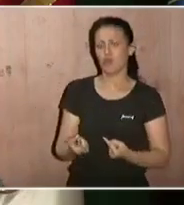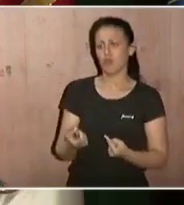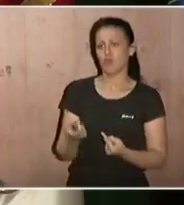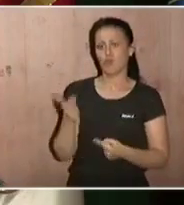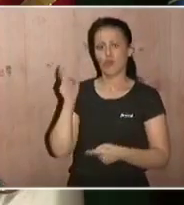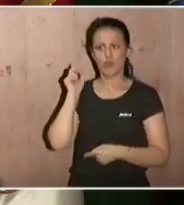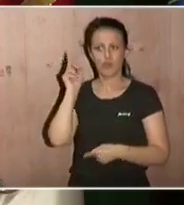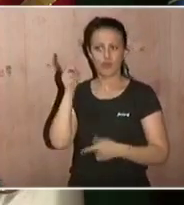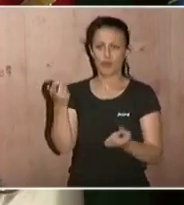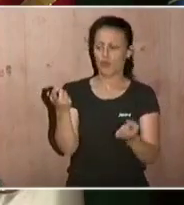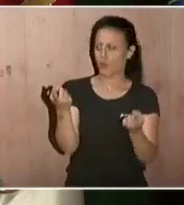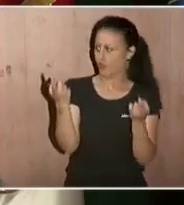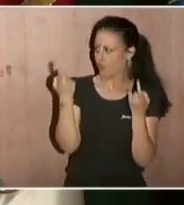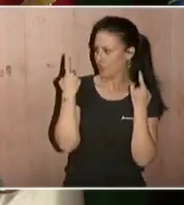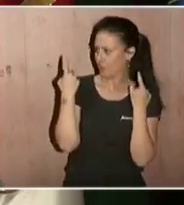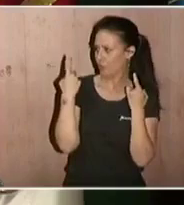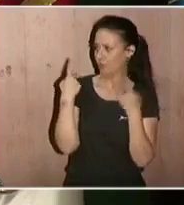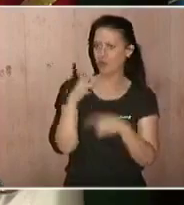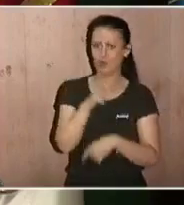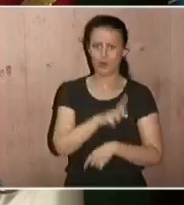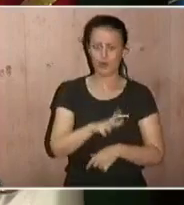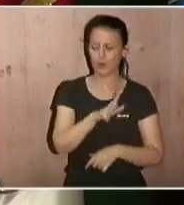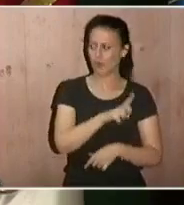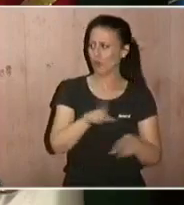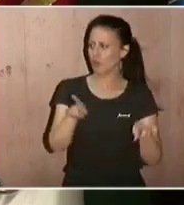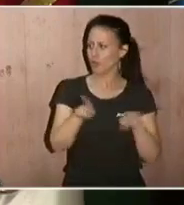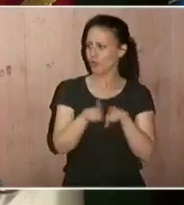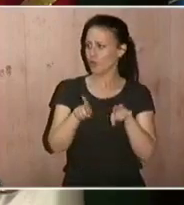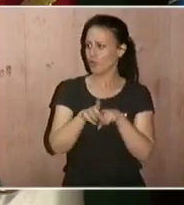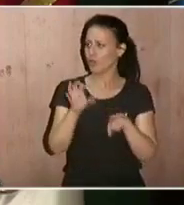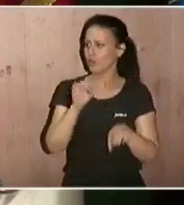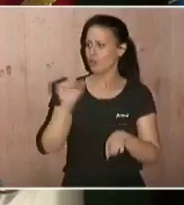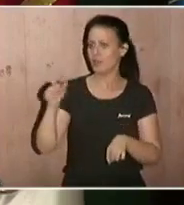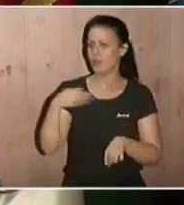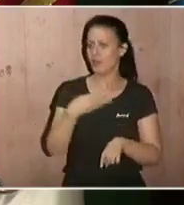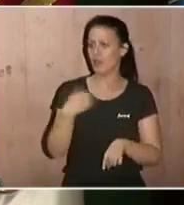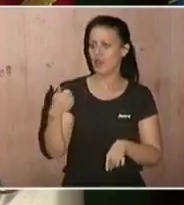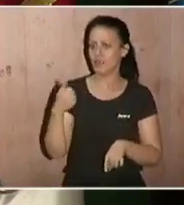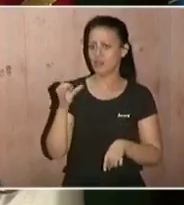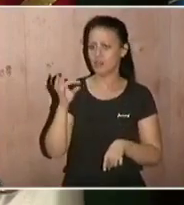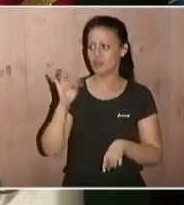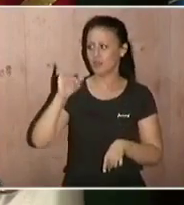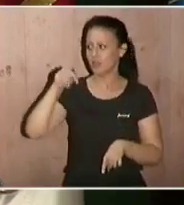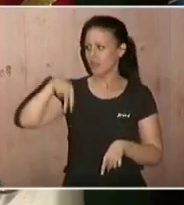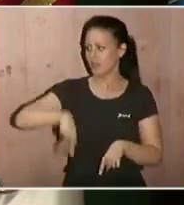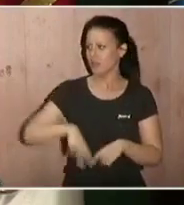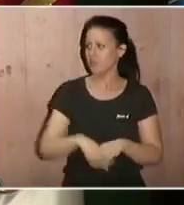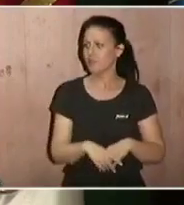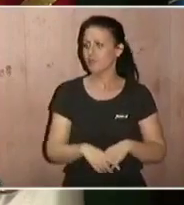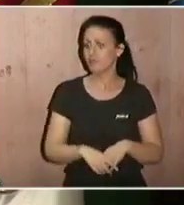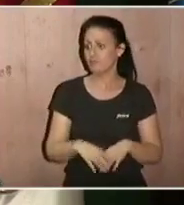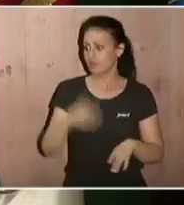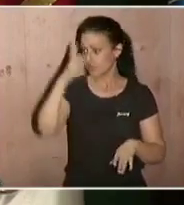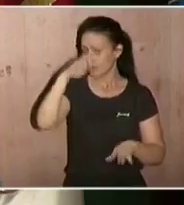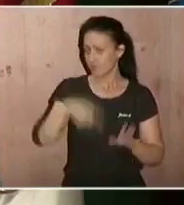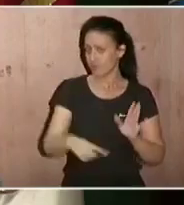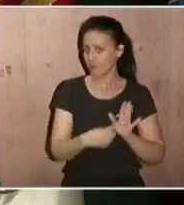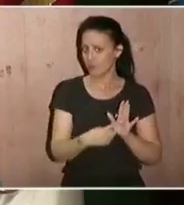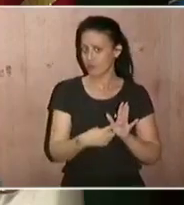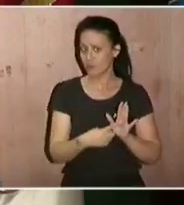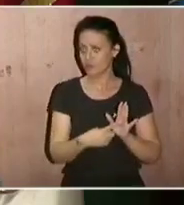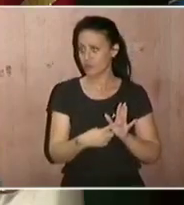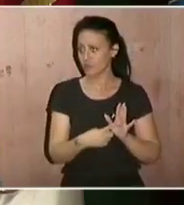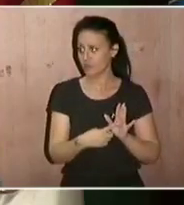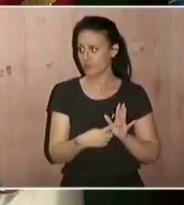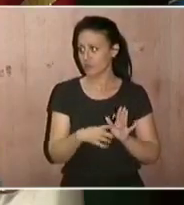Enterría o de los Retortillo, Lorenzo y también su hermano Sebastián. Sé que en este punto abundan, digámoslo